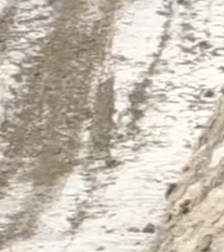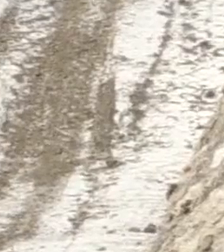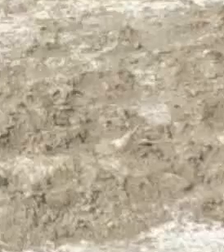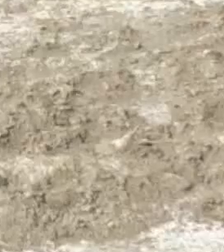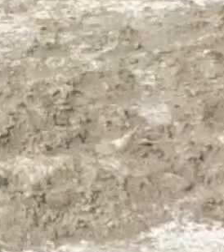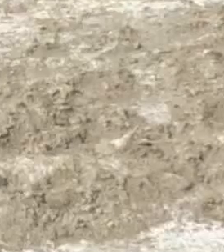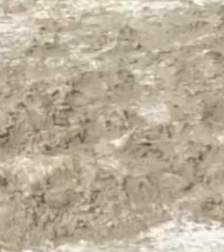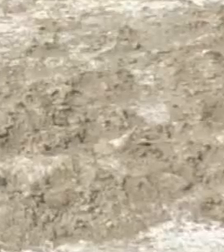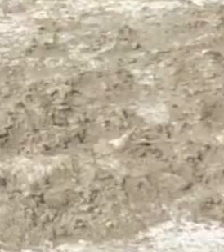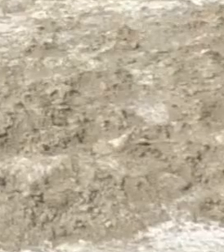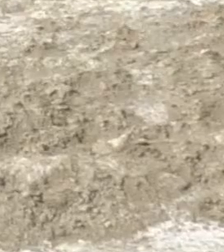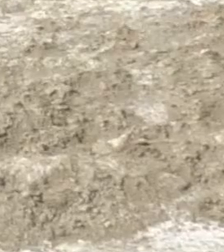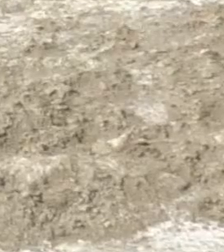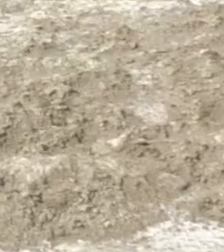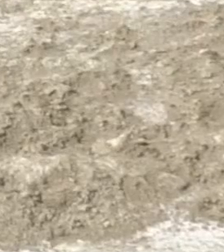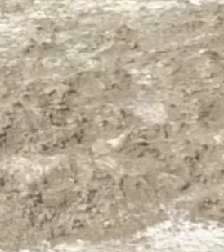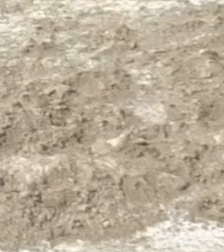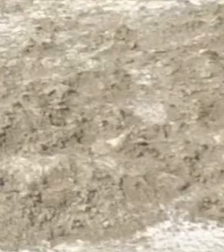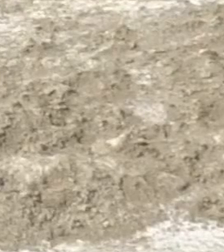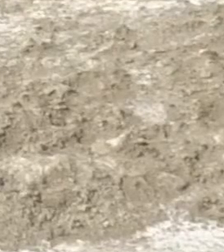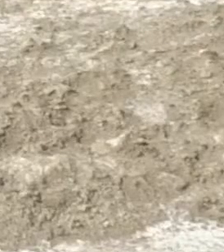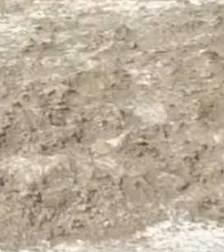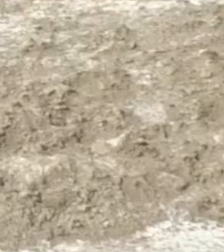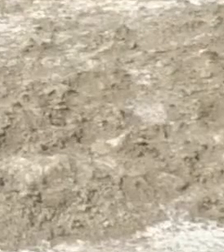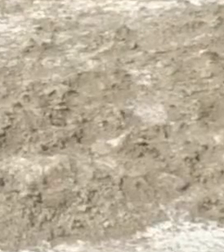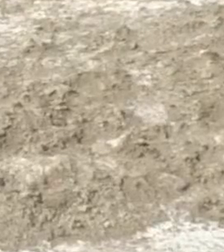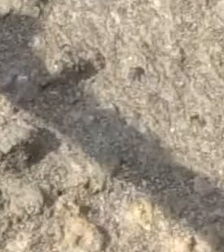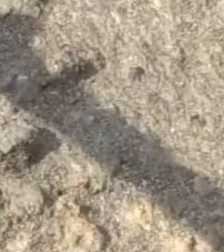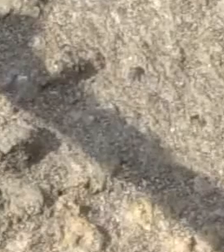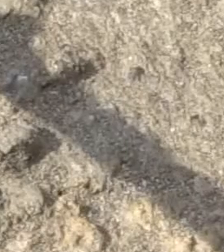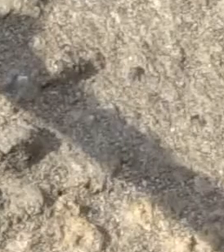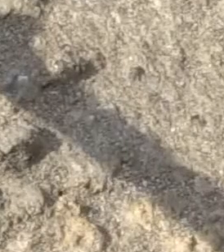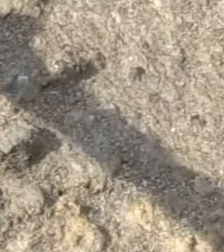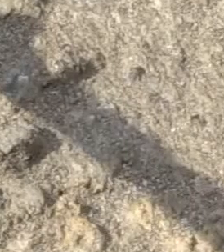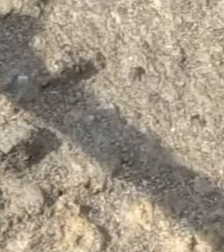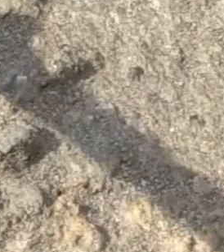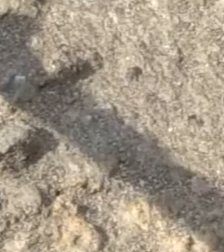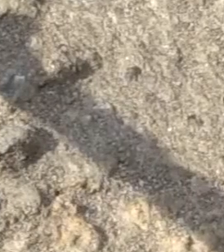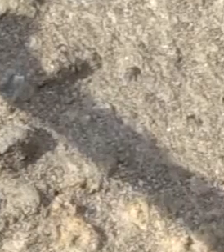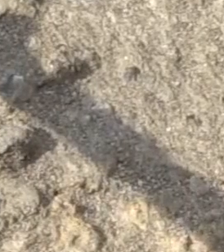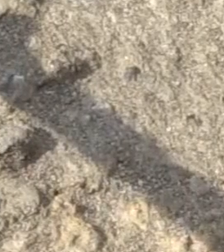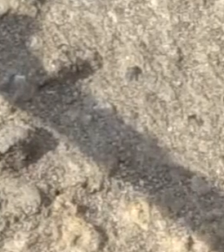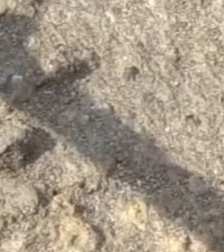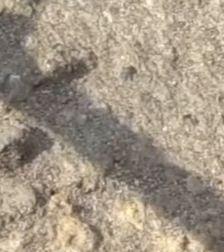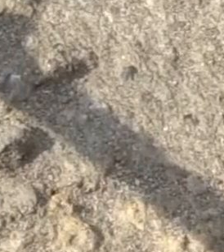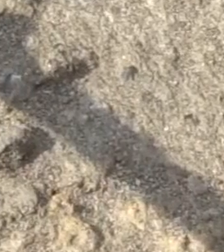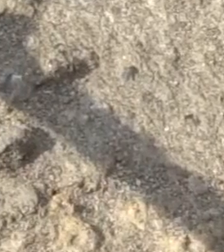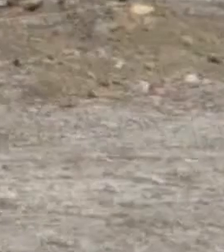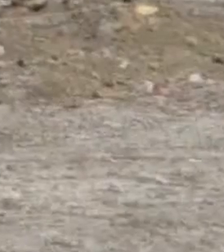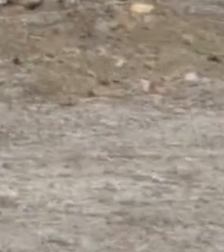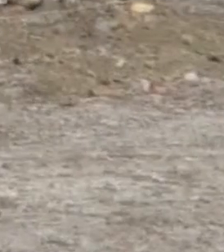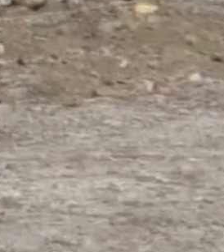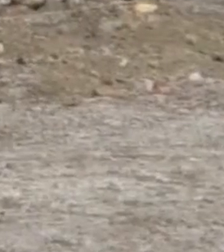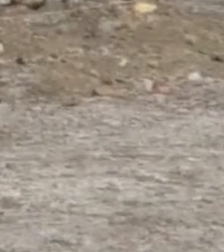La sentencia por las expropiaciones de terrenos para la ampliación del paseo marítimo obliga al ayuntamiento a asumir el pago de 26 millones de